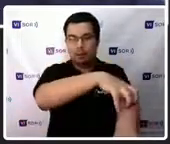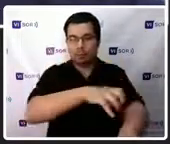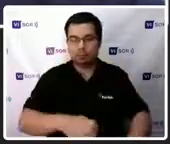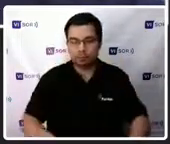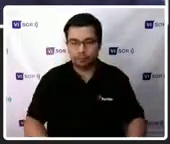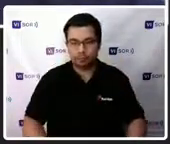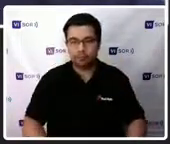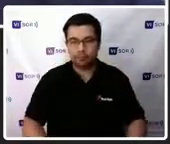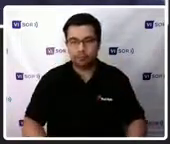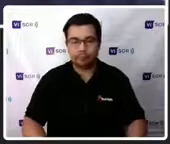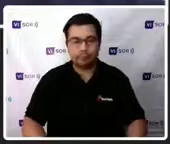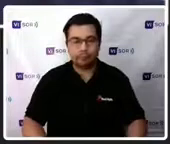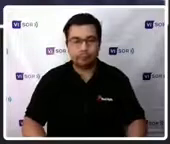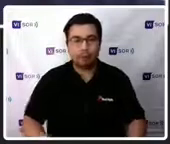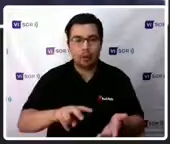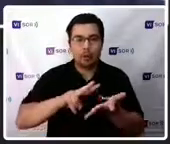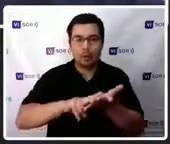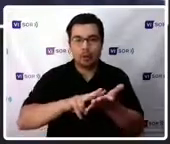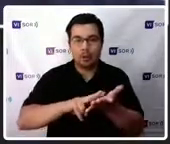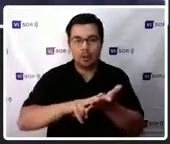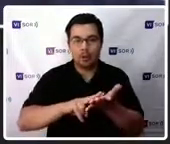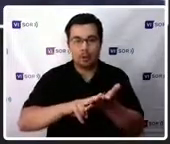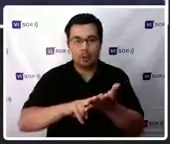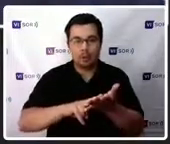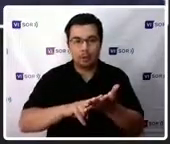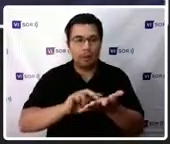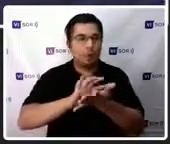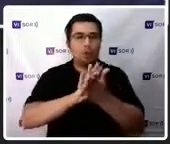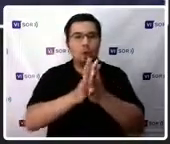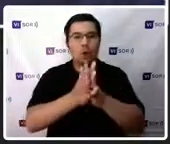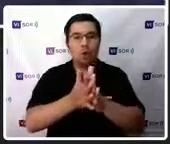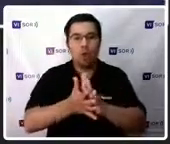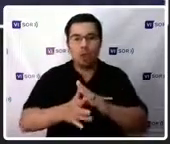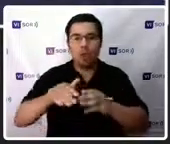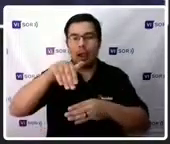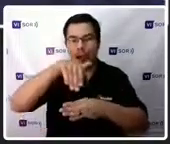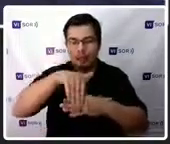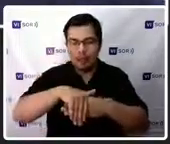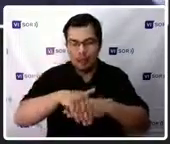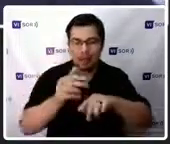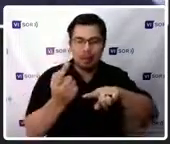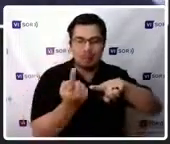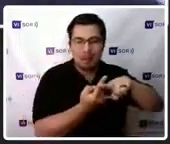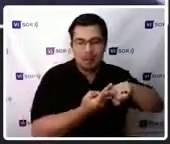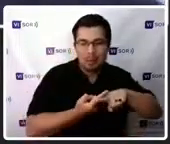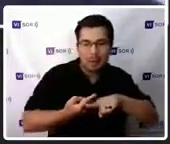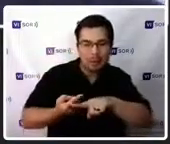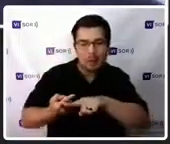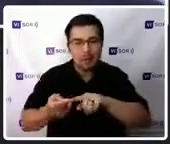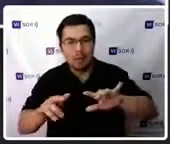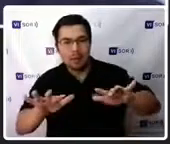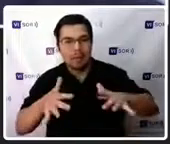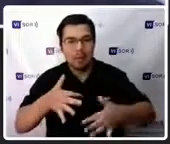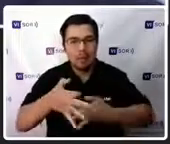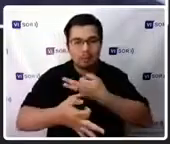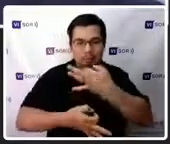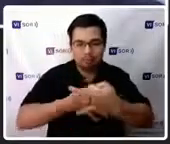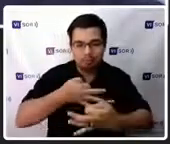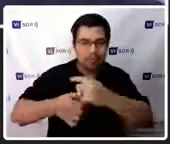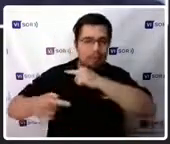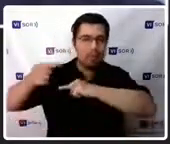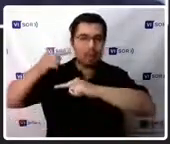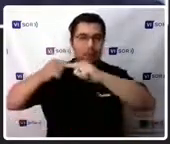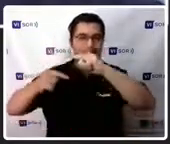La verdad es que yo estaríamos toda la tarde acá, Fernando, un poco conversando de las historias, pero creo que es súper importante,